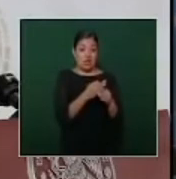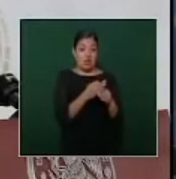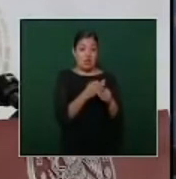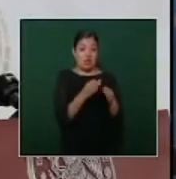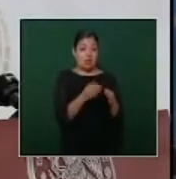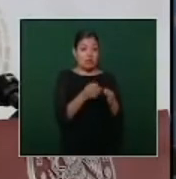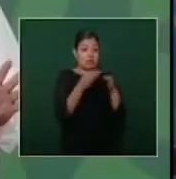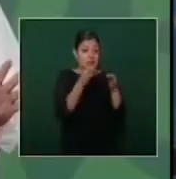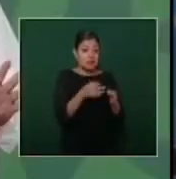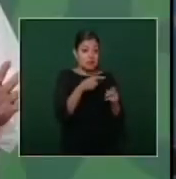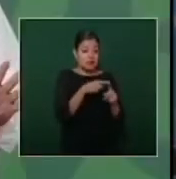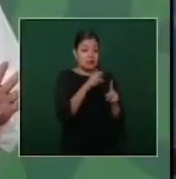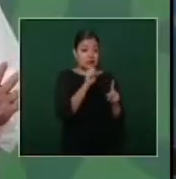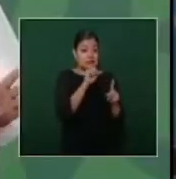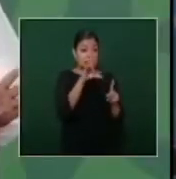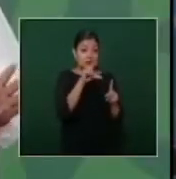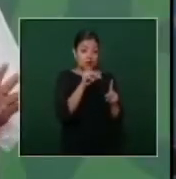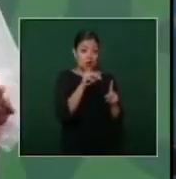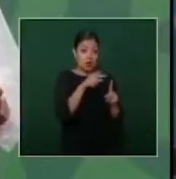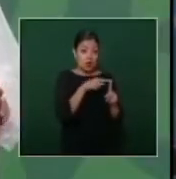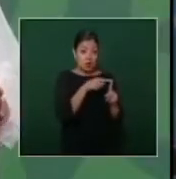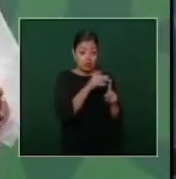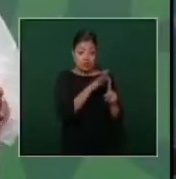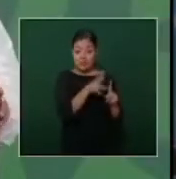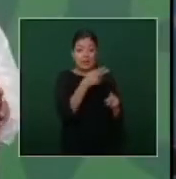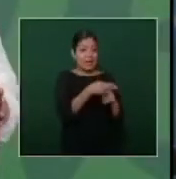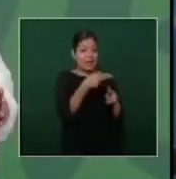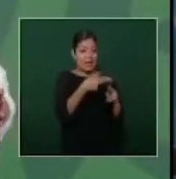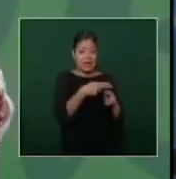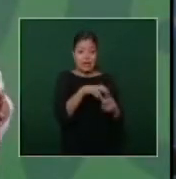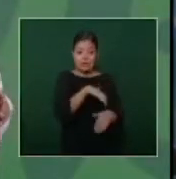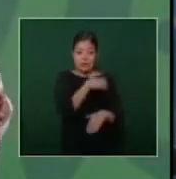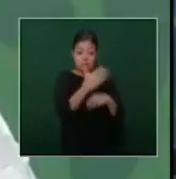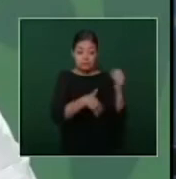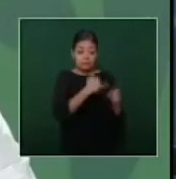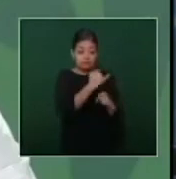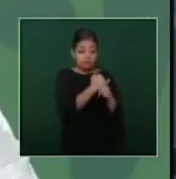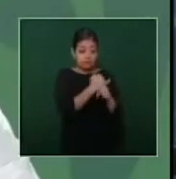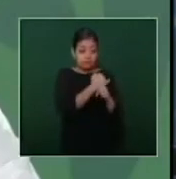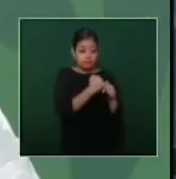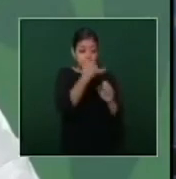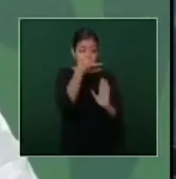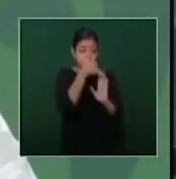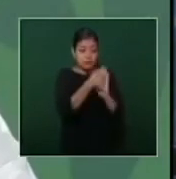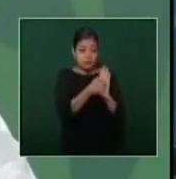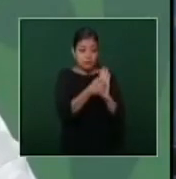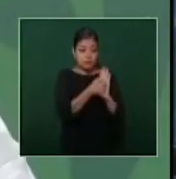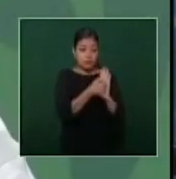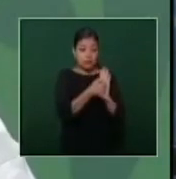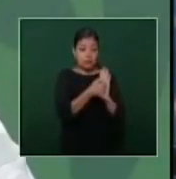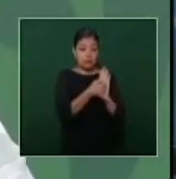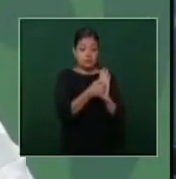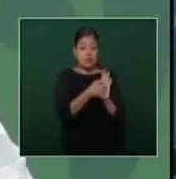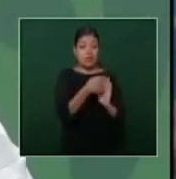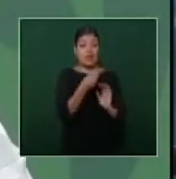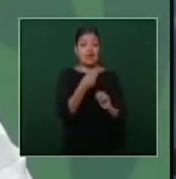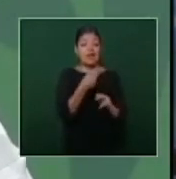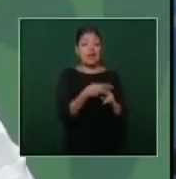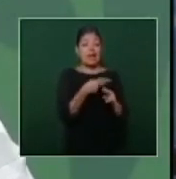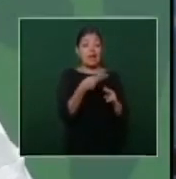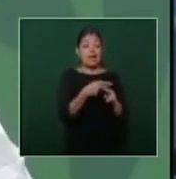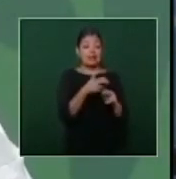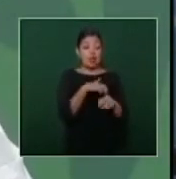gobernadores en estados que solamente están mirando y no hacen nada. ¿Cuál es la función